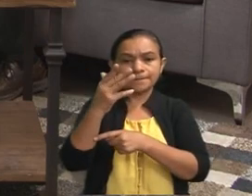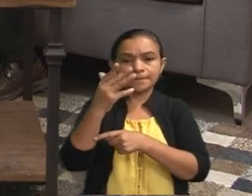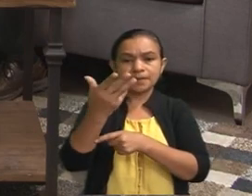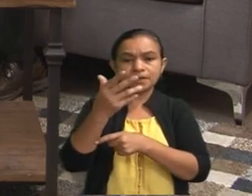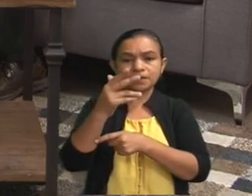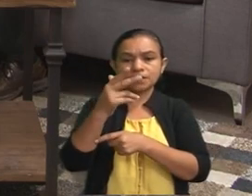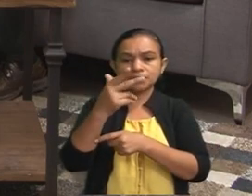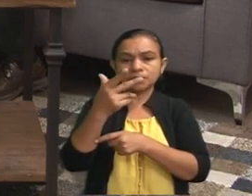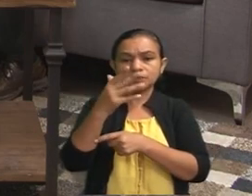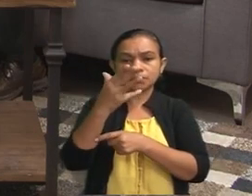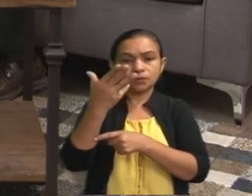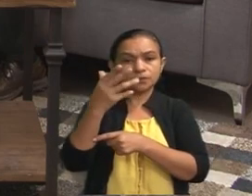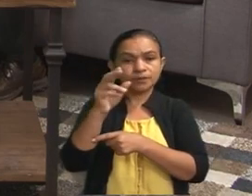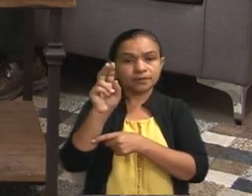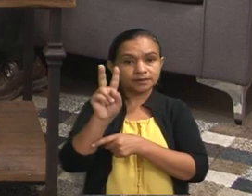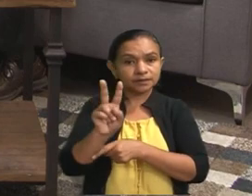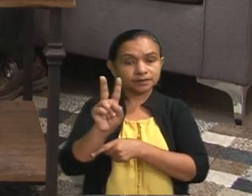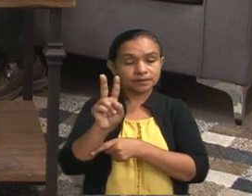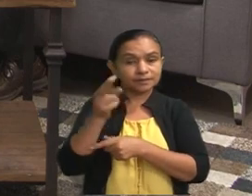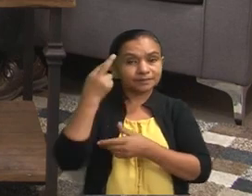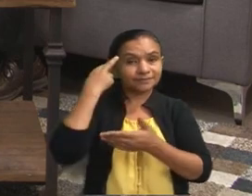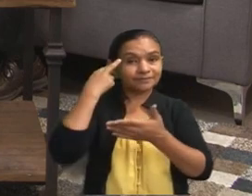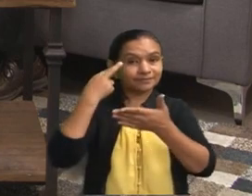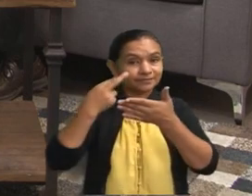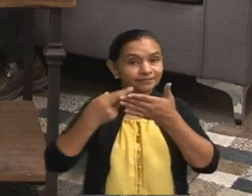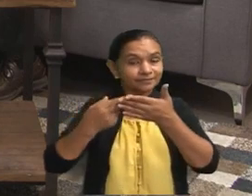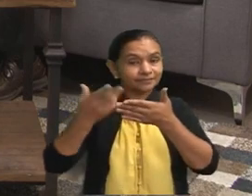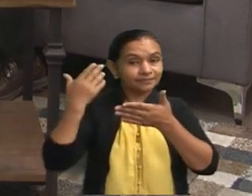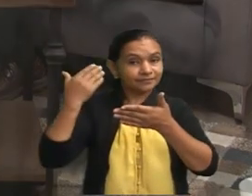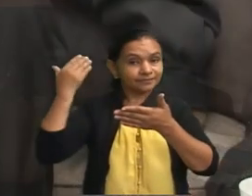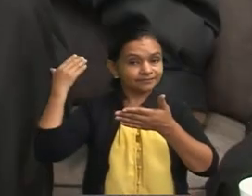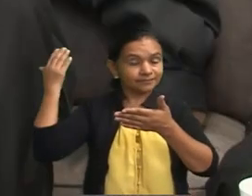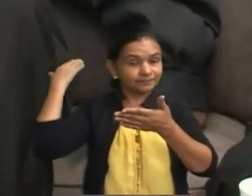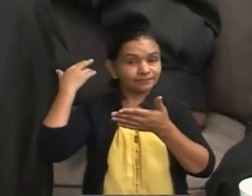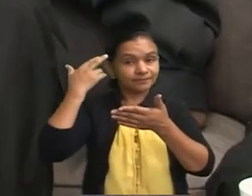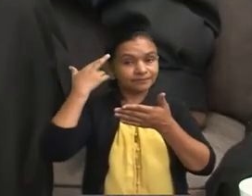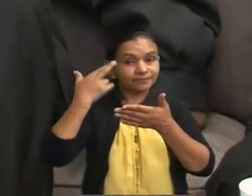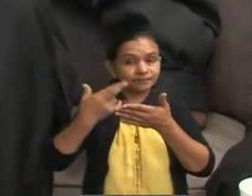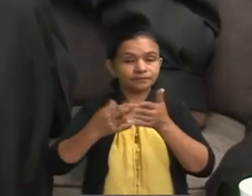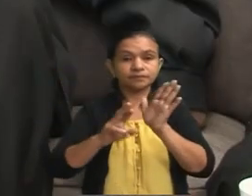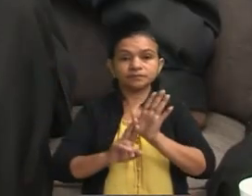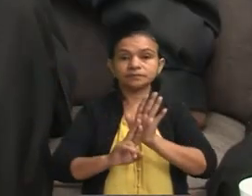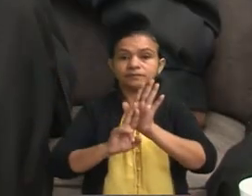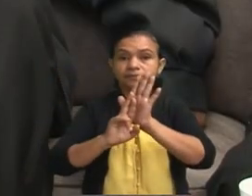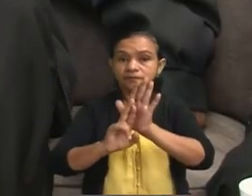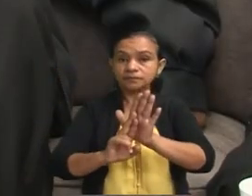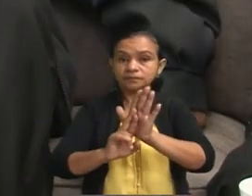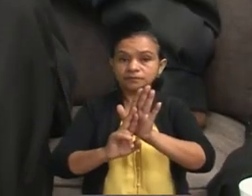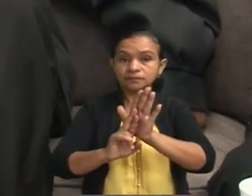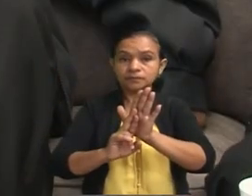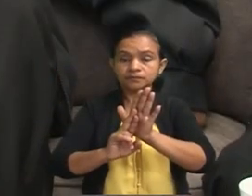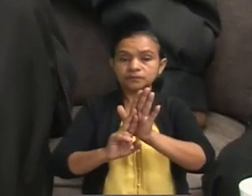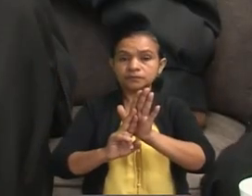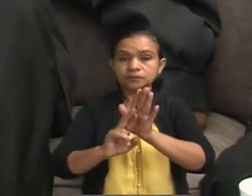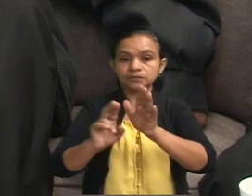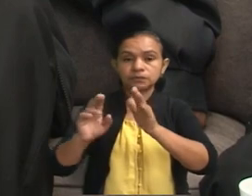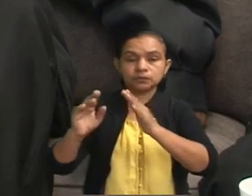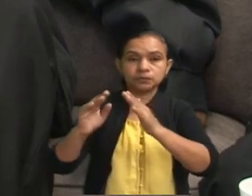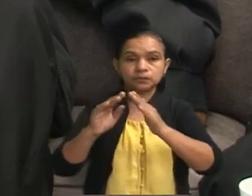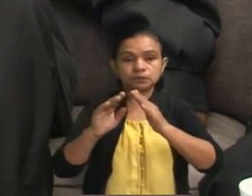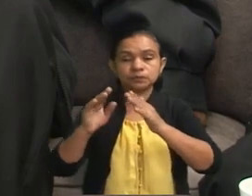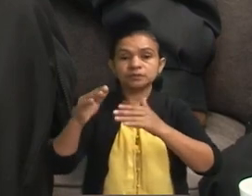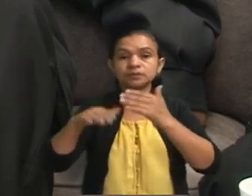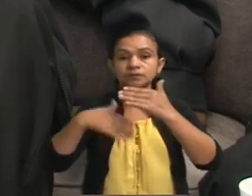para tenerlo lo más próximo en nuestra historia, y que representó un fenómeno sísmico que